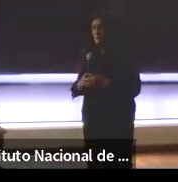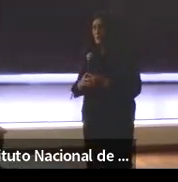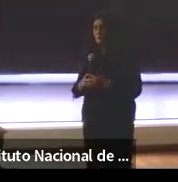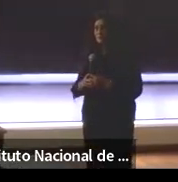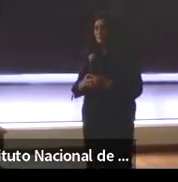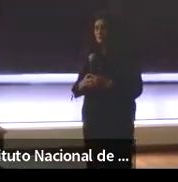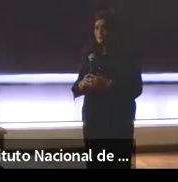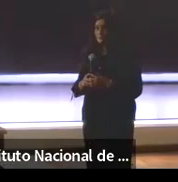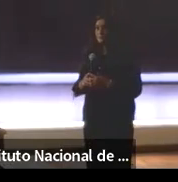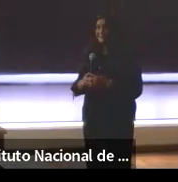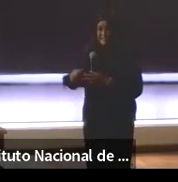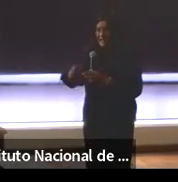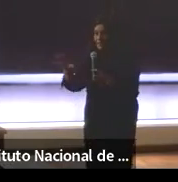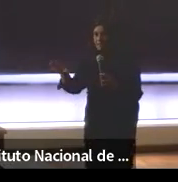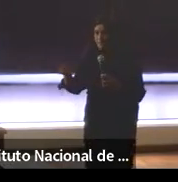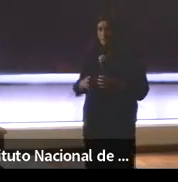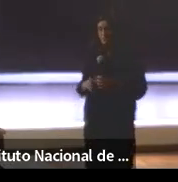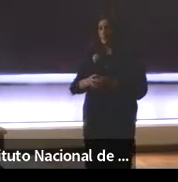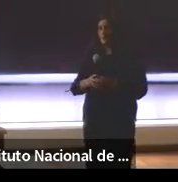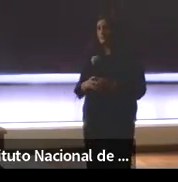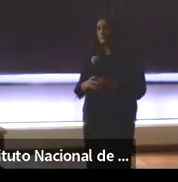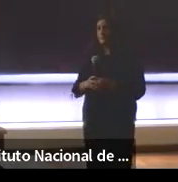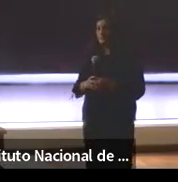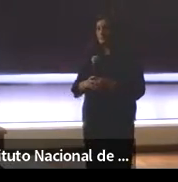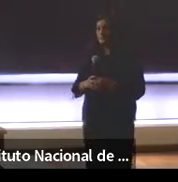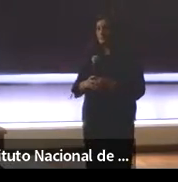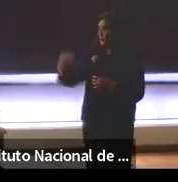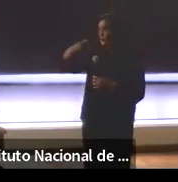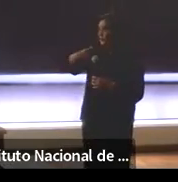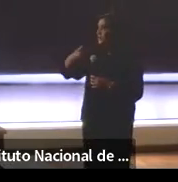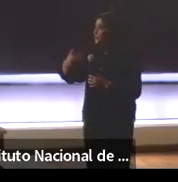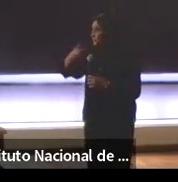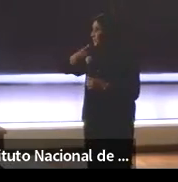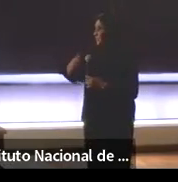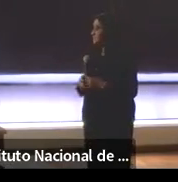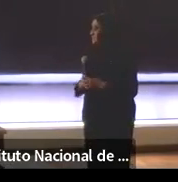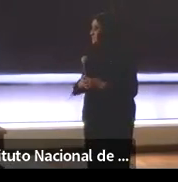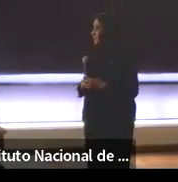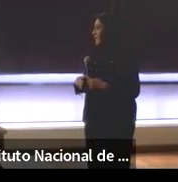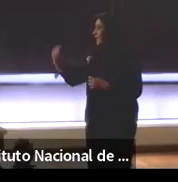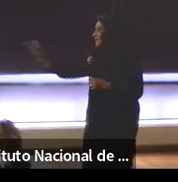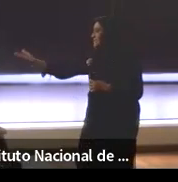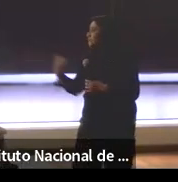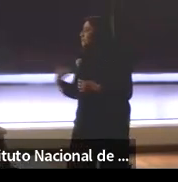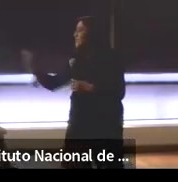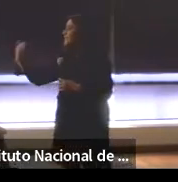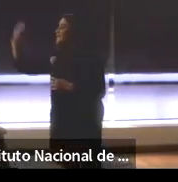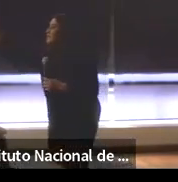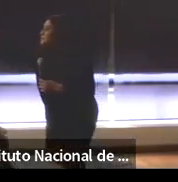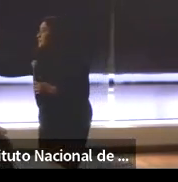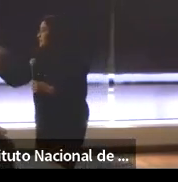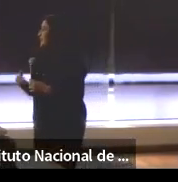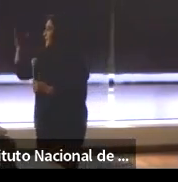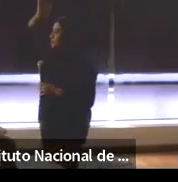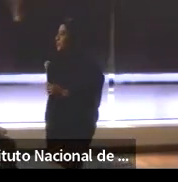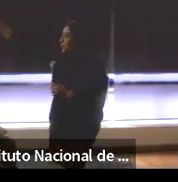tomes Nada personal nada es personal no tiene que ver contigo esa forma en